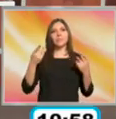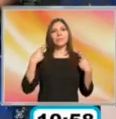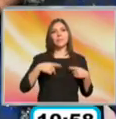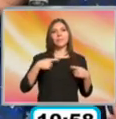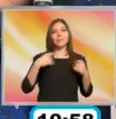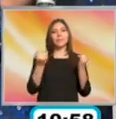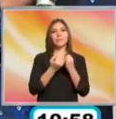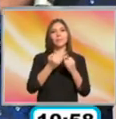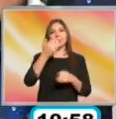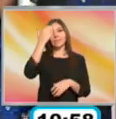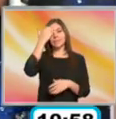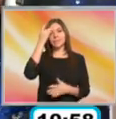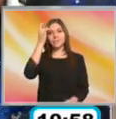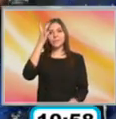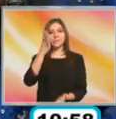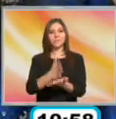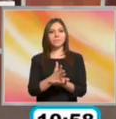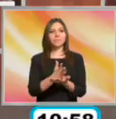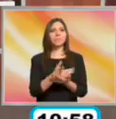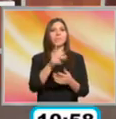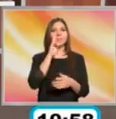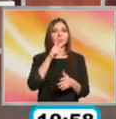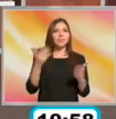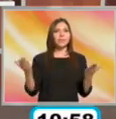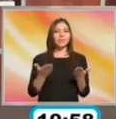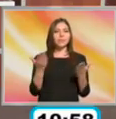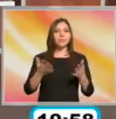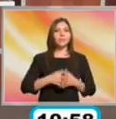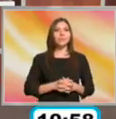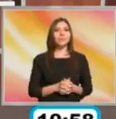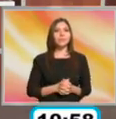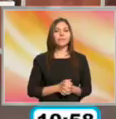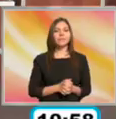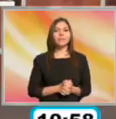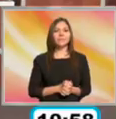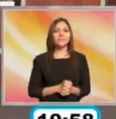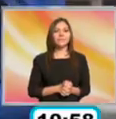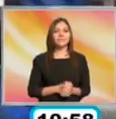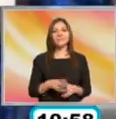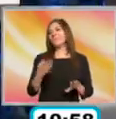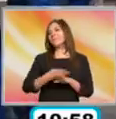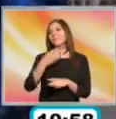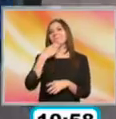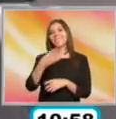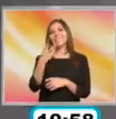lo identifica por eso. Y a ver, que nos baile. Ándale, boom. Eso, Chivo. ¡Chivo!